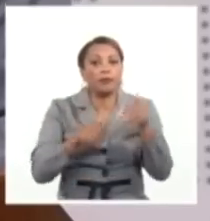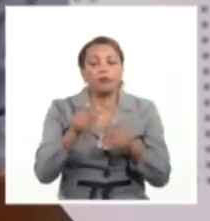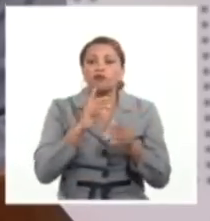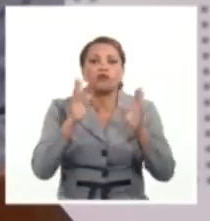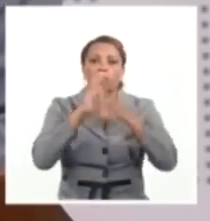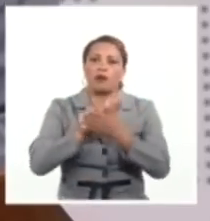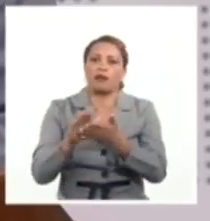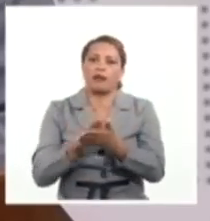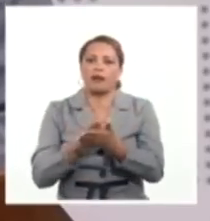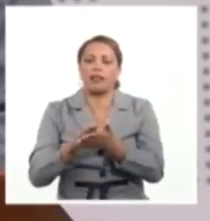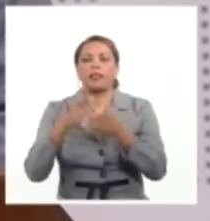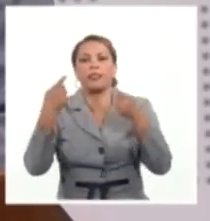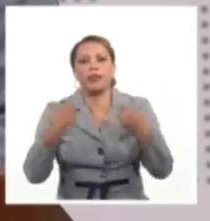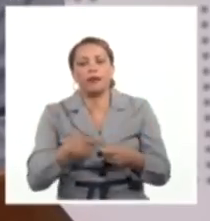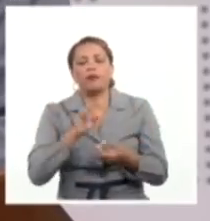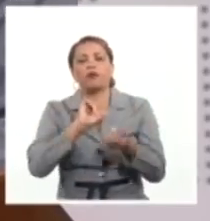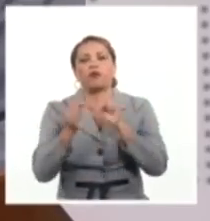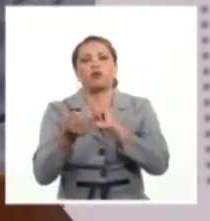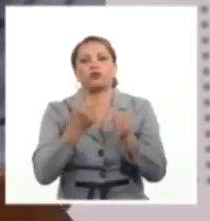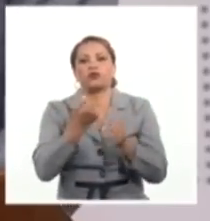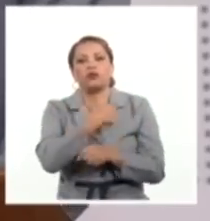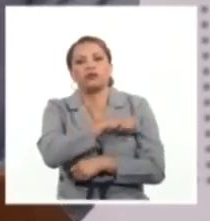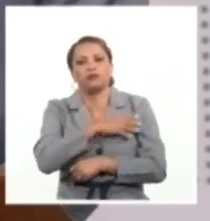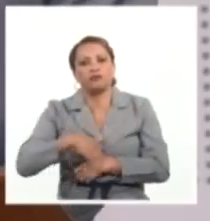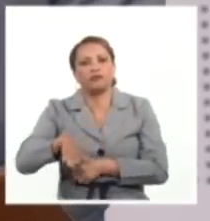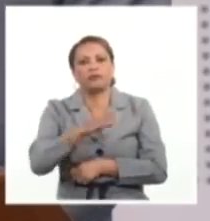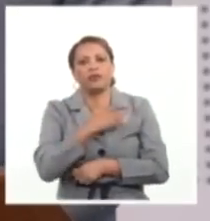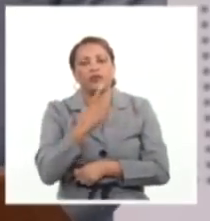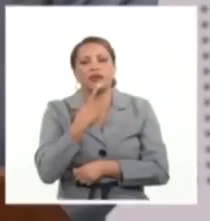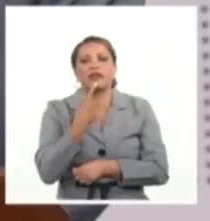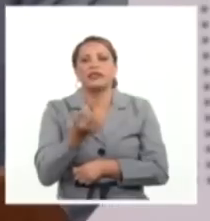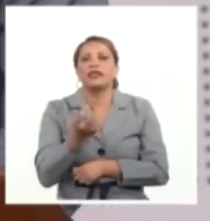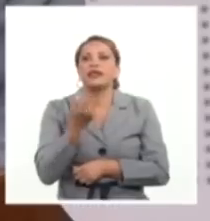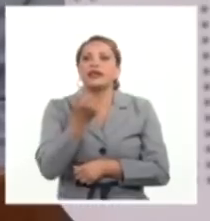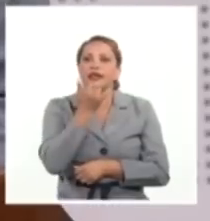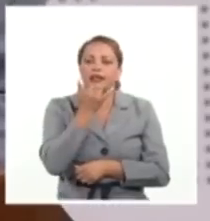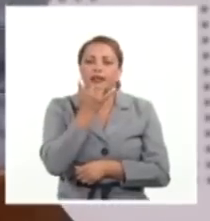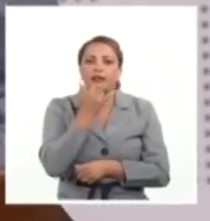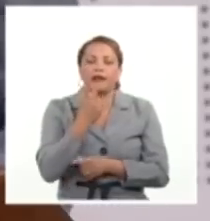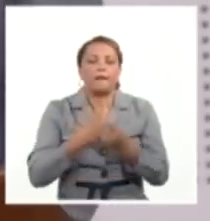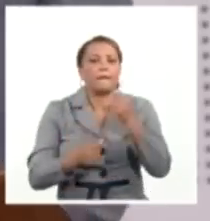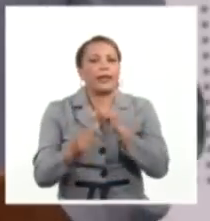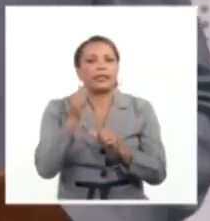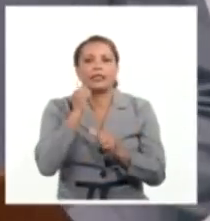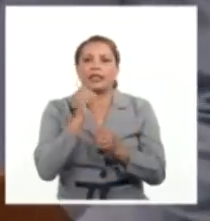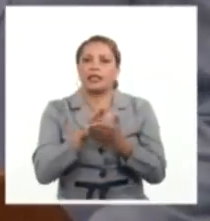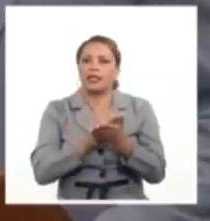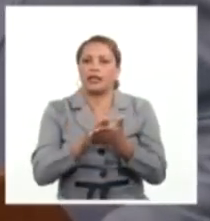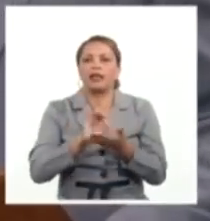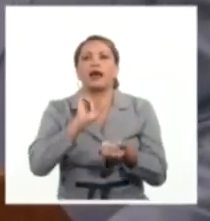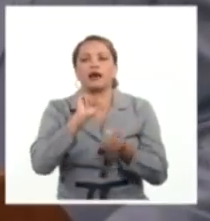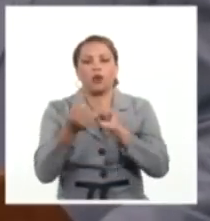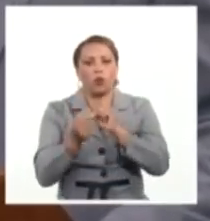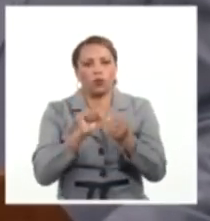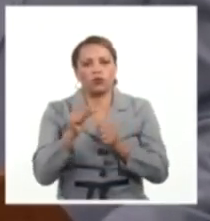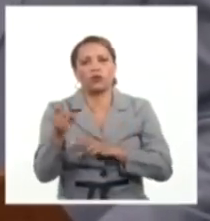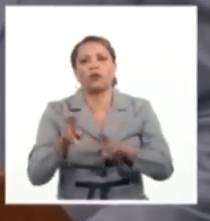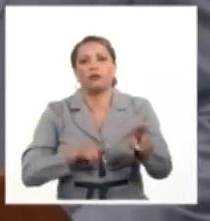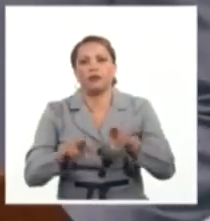privilegiar las diferentes formas del control popular sin que implique ir en detrimento del control